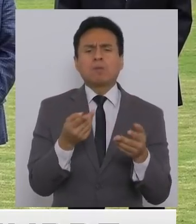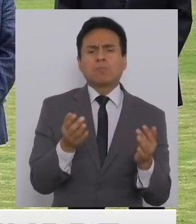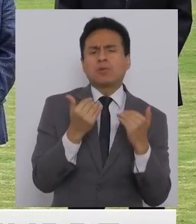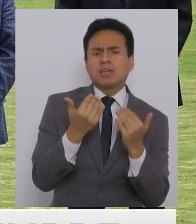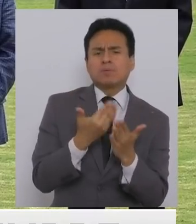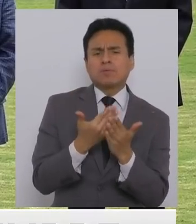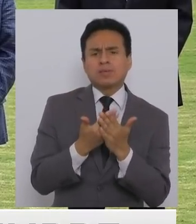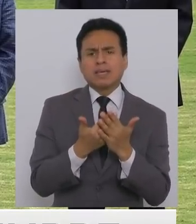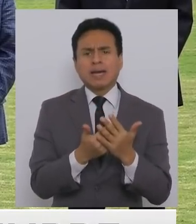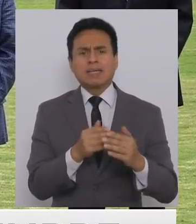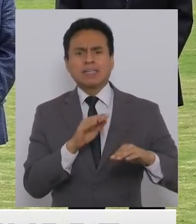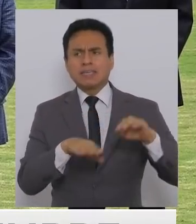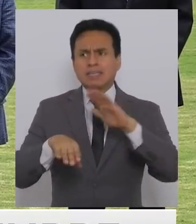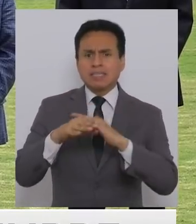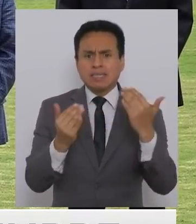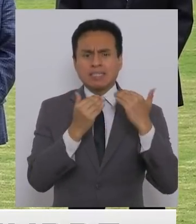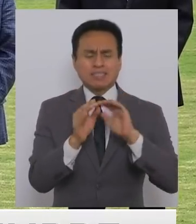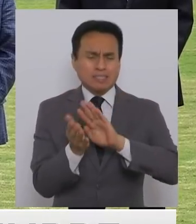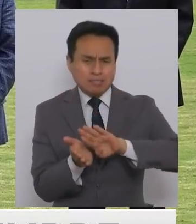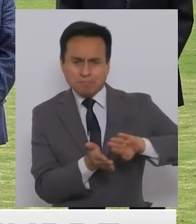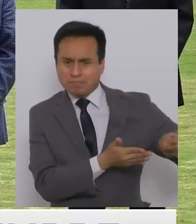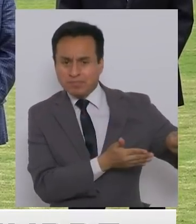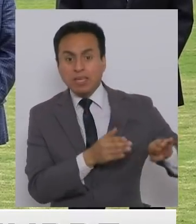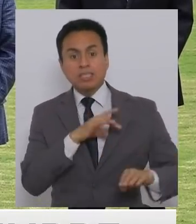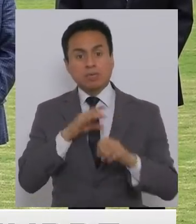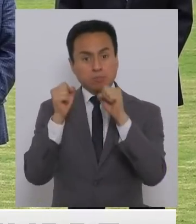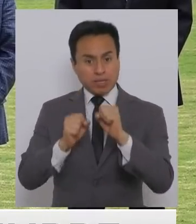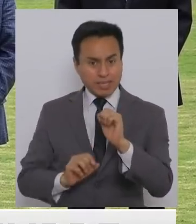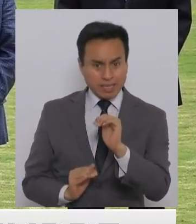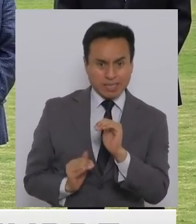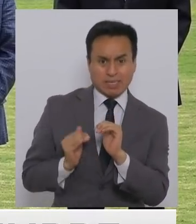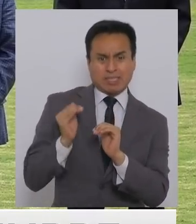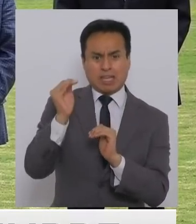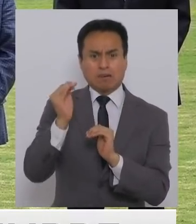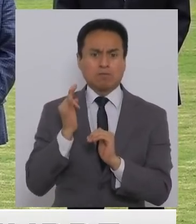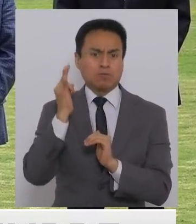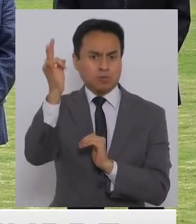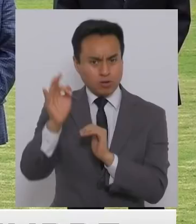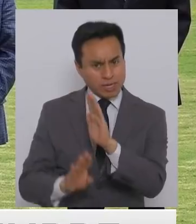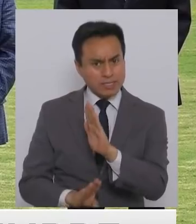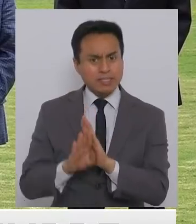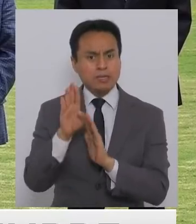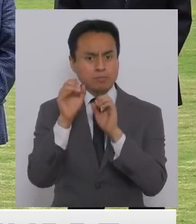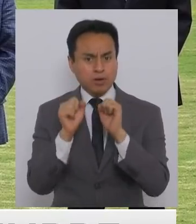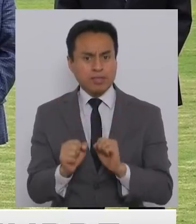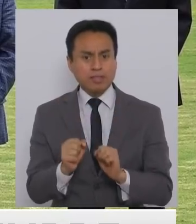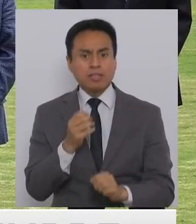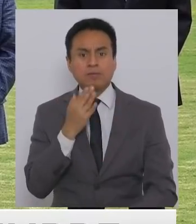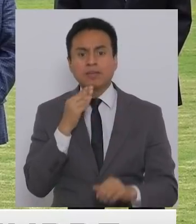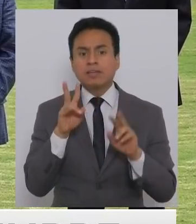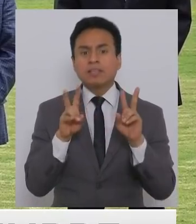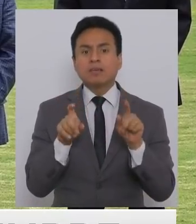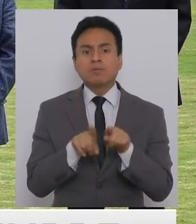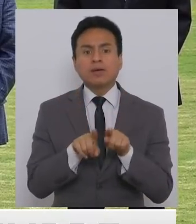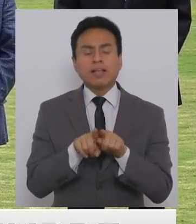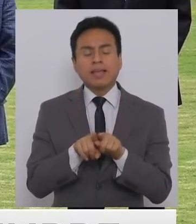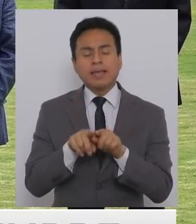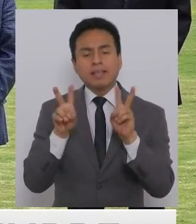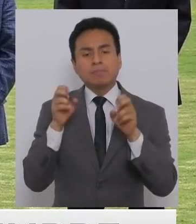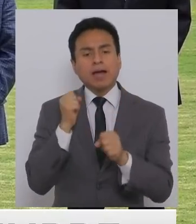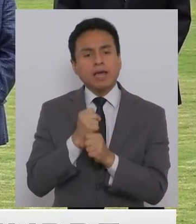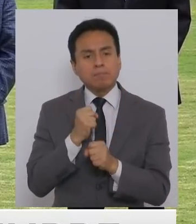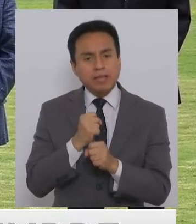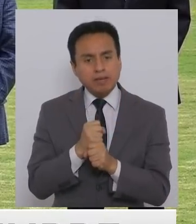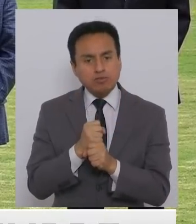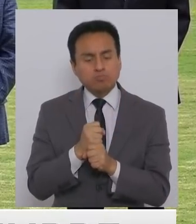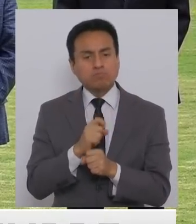demagogia, Chile tiene la capacidad de seguir creciendo hacia el futuro. Por otra parte, en materia de empleos, en